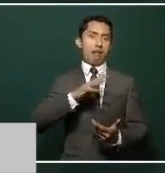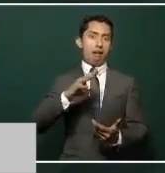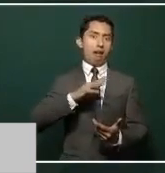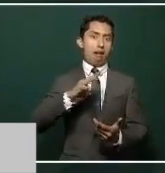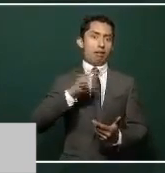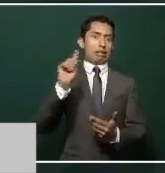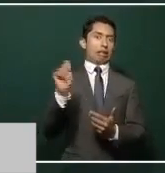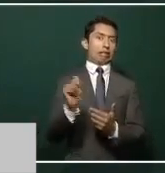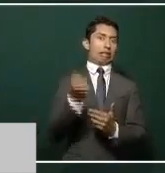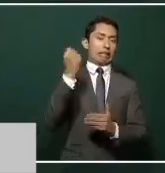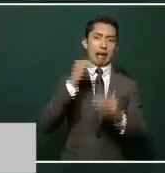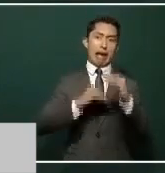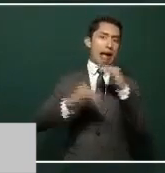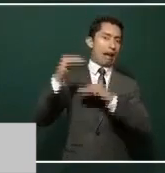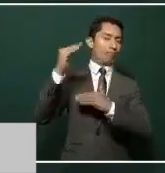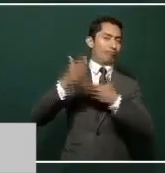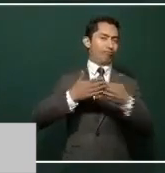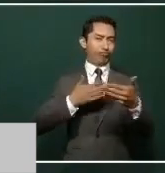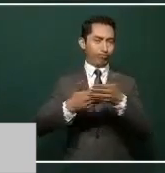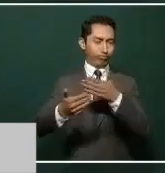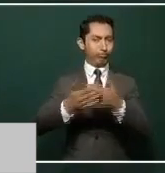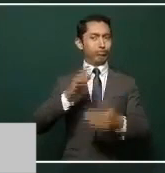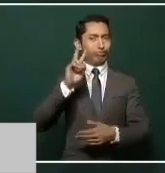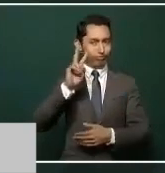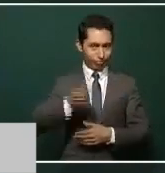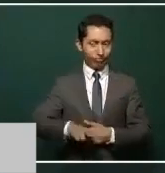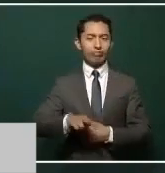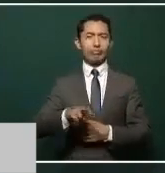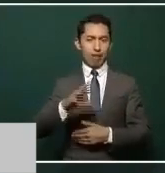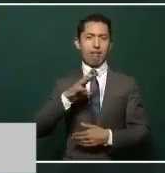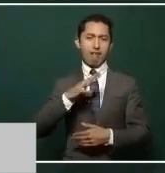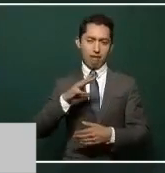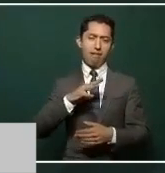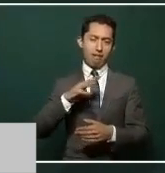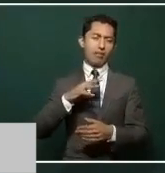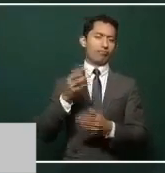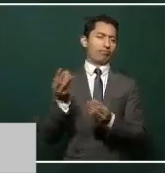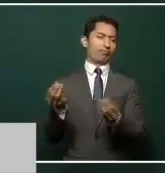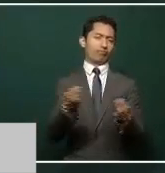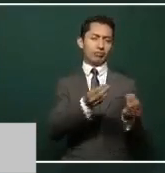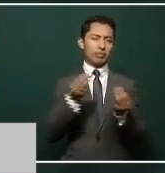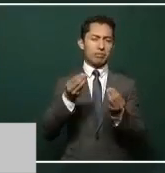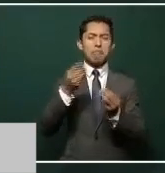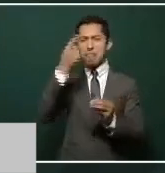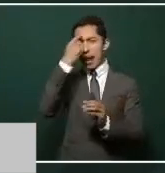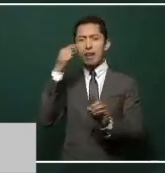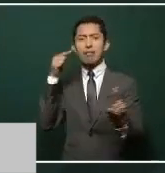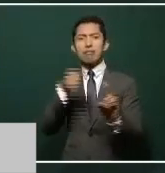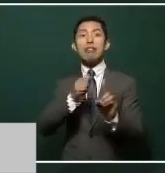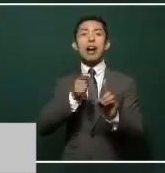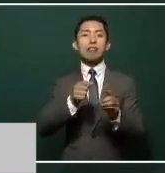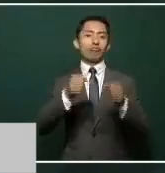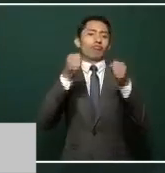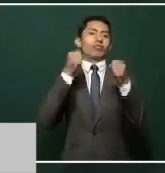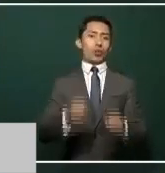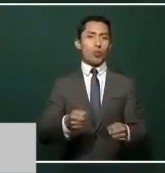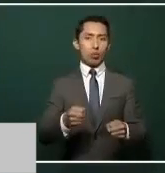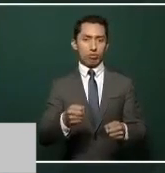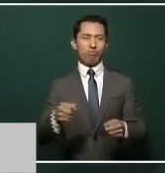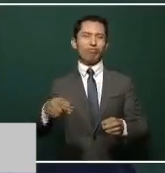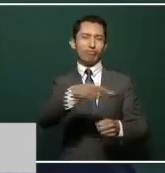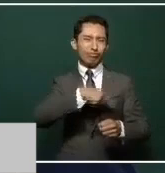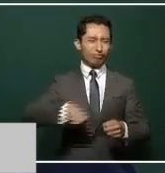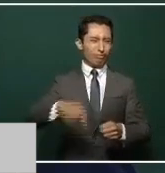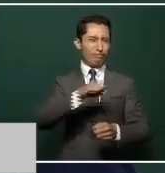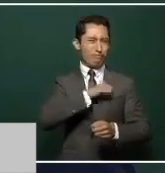tecnología para atender el problema de la inseguridad y de la violencia.